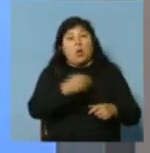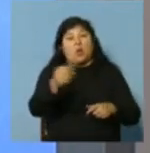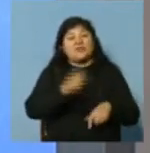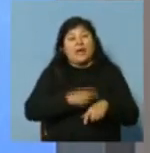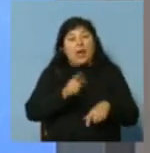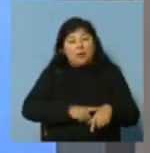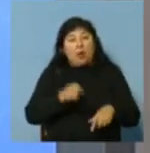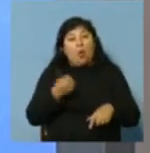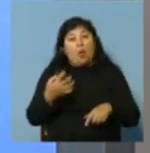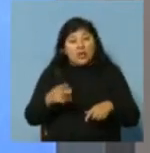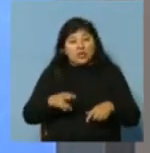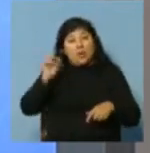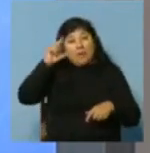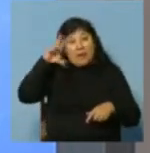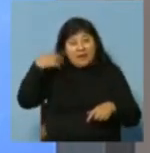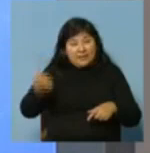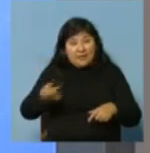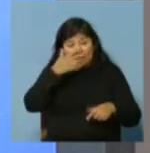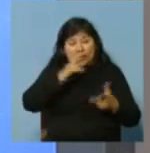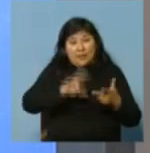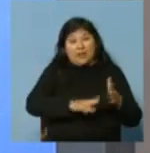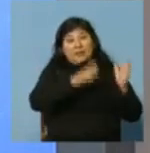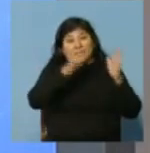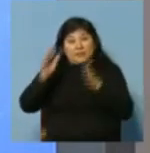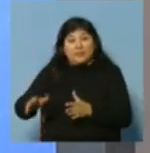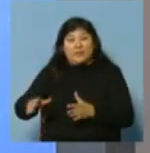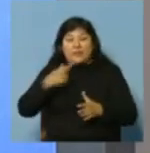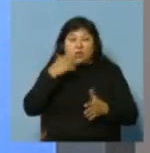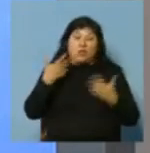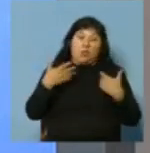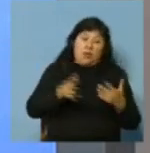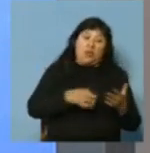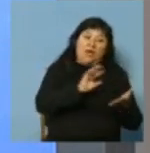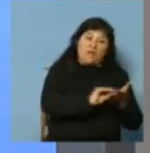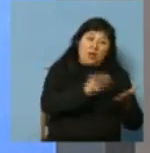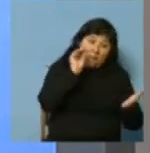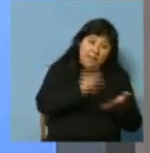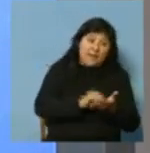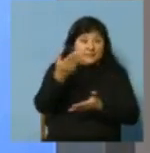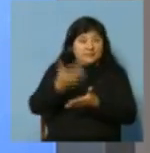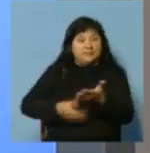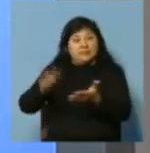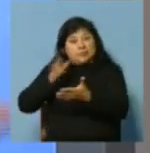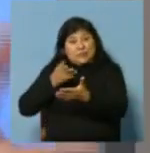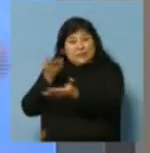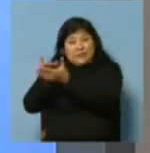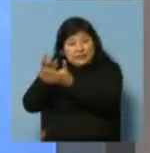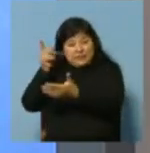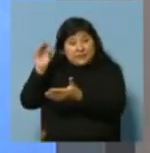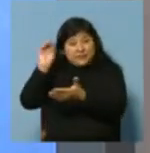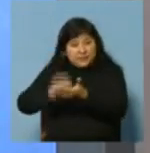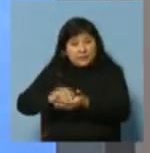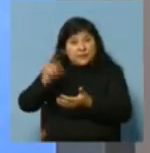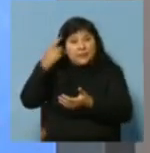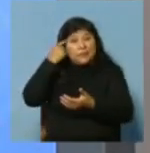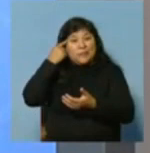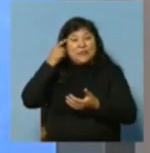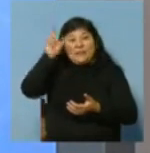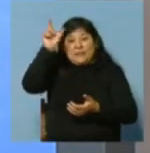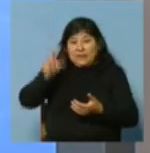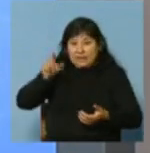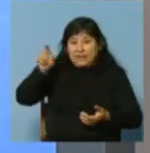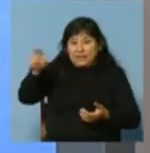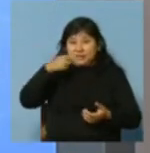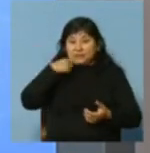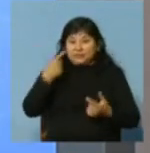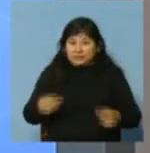hacer uso de este derecho de la apelación porque consideramos que no fue un fallo justo de hecho la diputada que